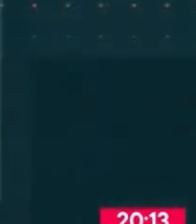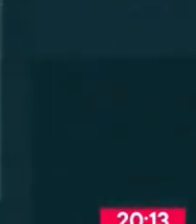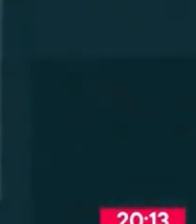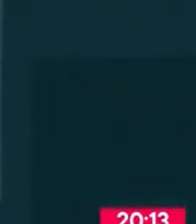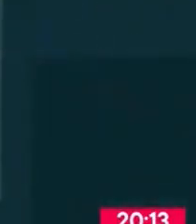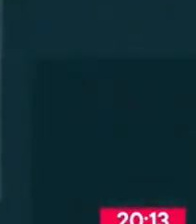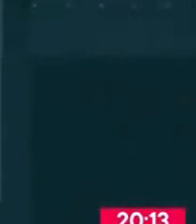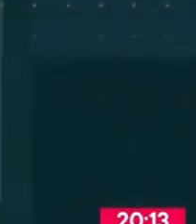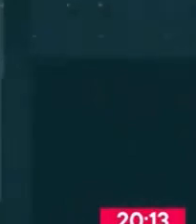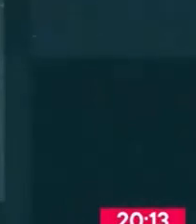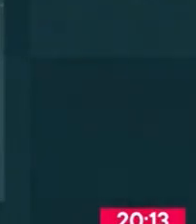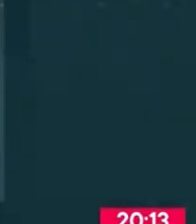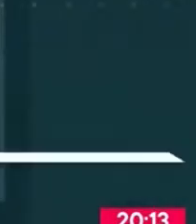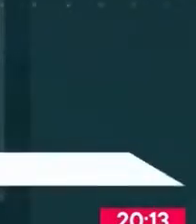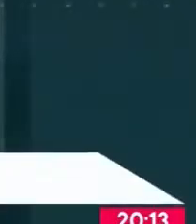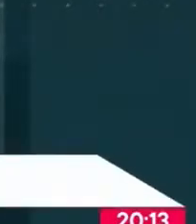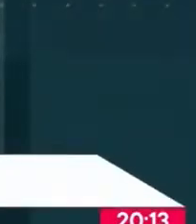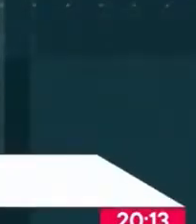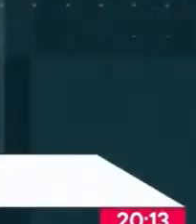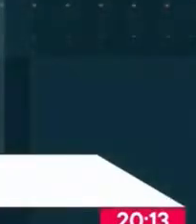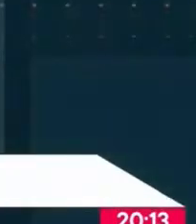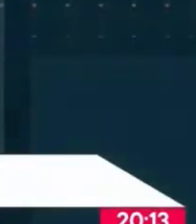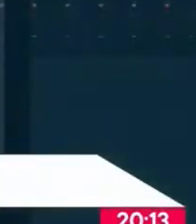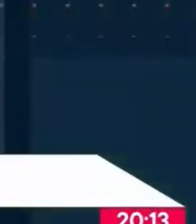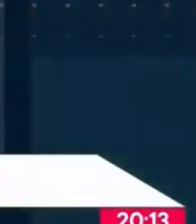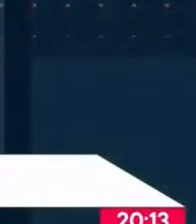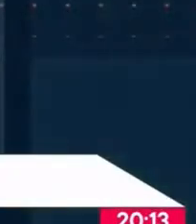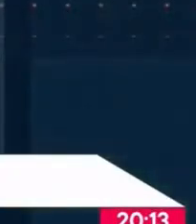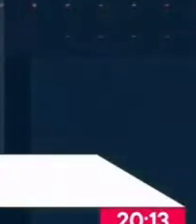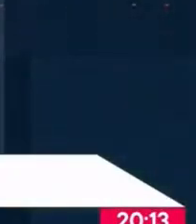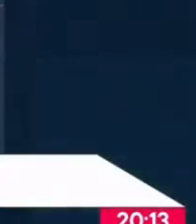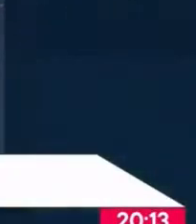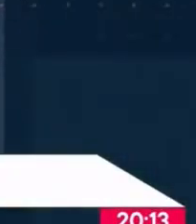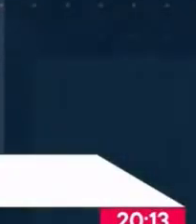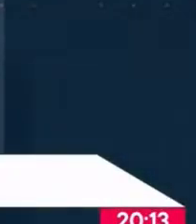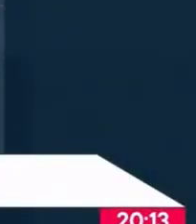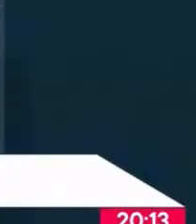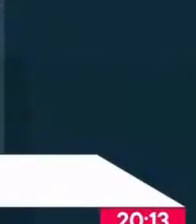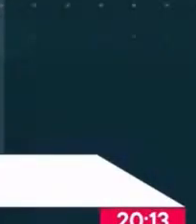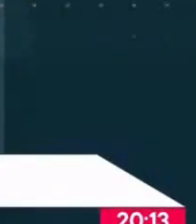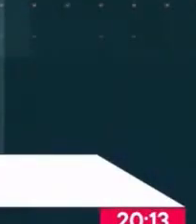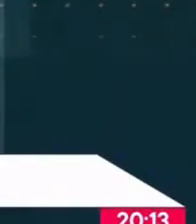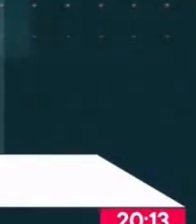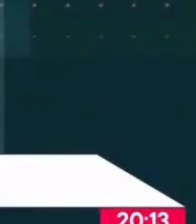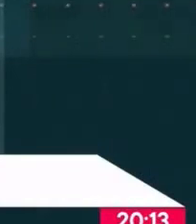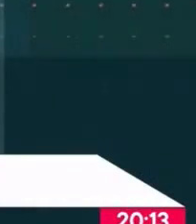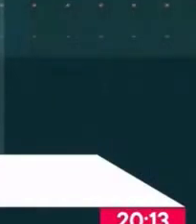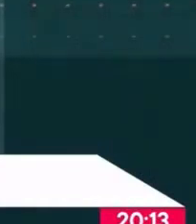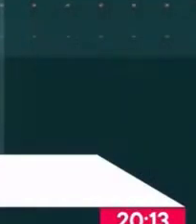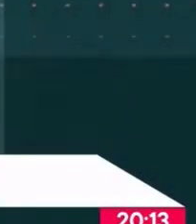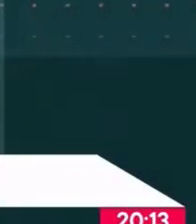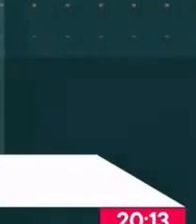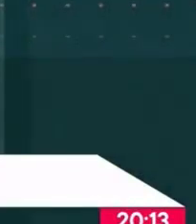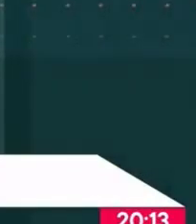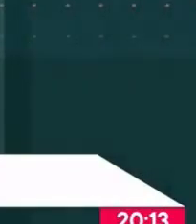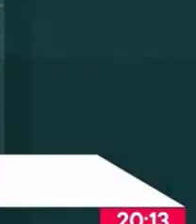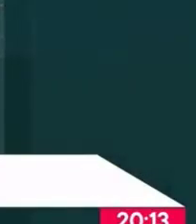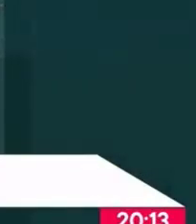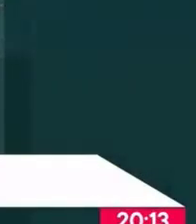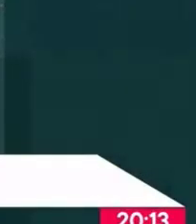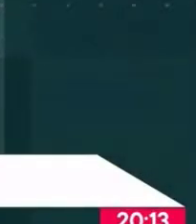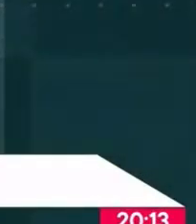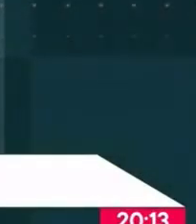sociales, señalando lo que había subido previamente André Carrillo. Alegres todos por este gran resultado del